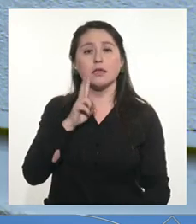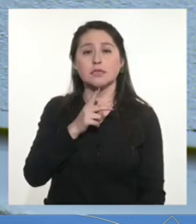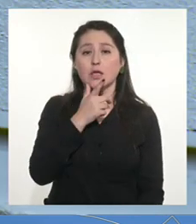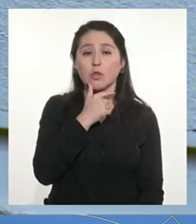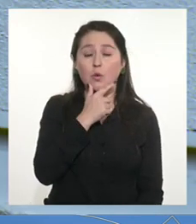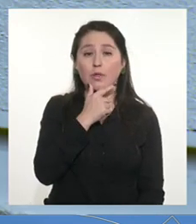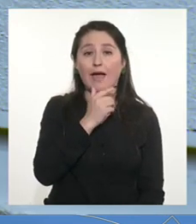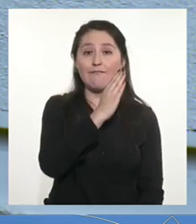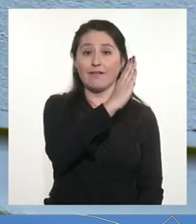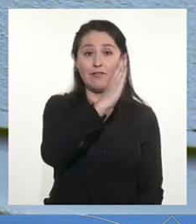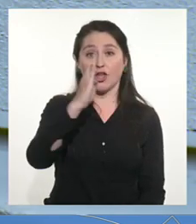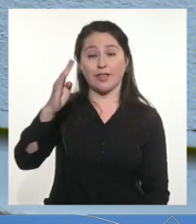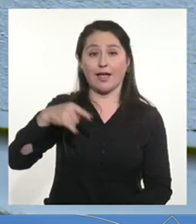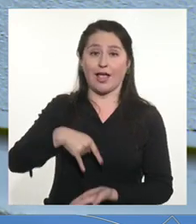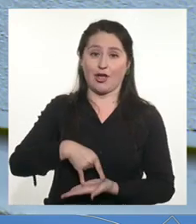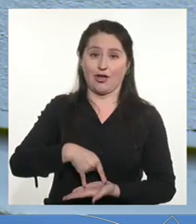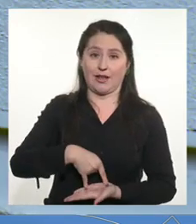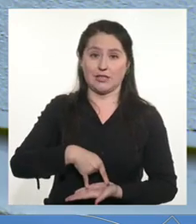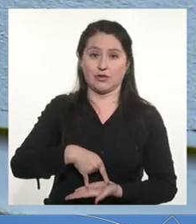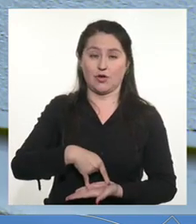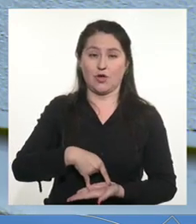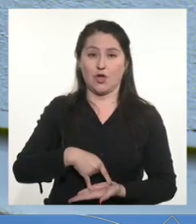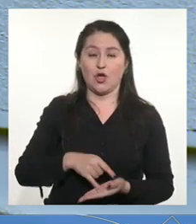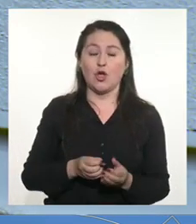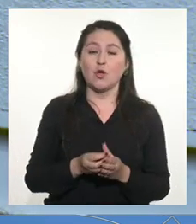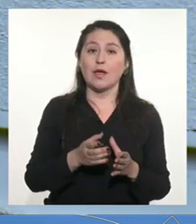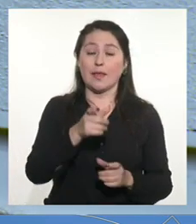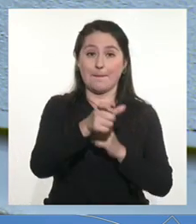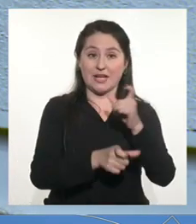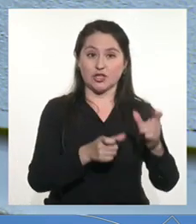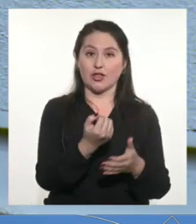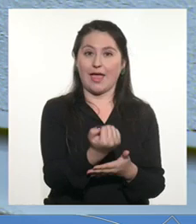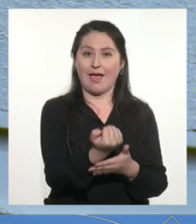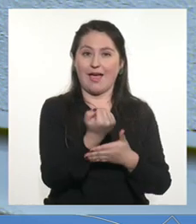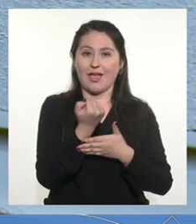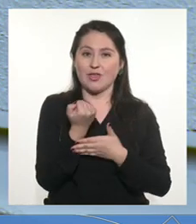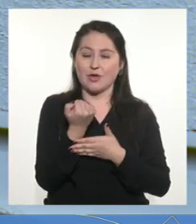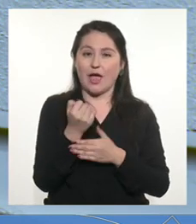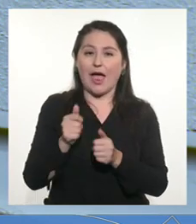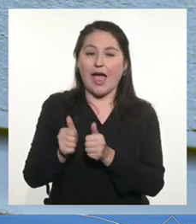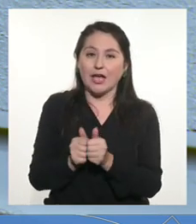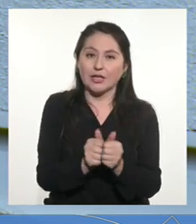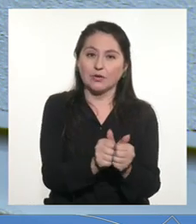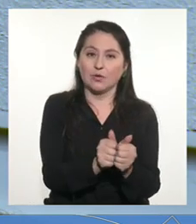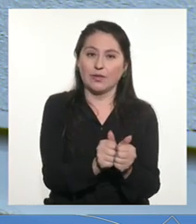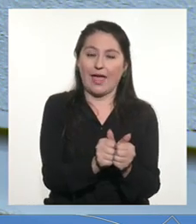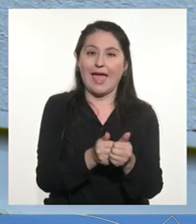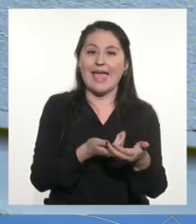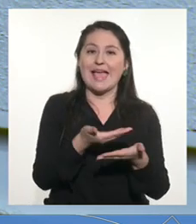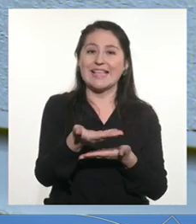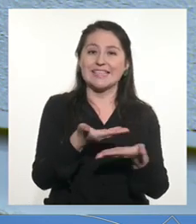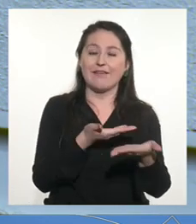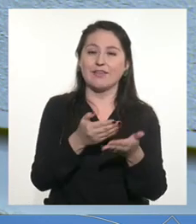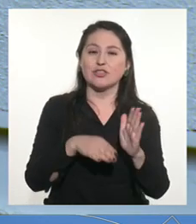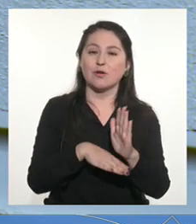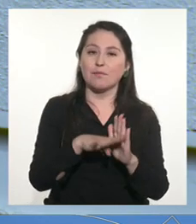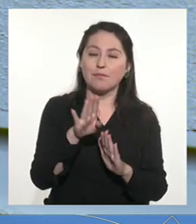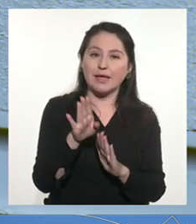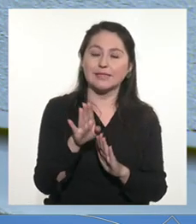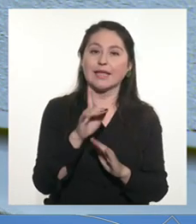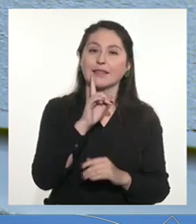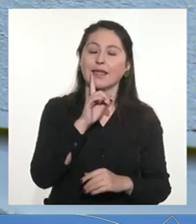biblioteca del congreso nuestros asesores principal es el servicio más importante que tiene este parlamento